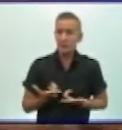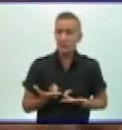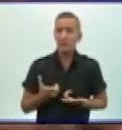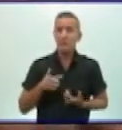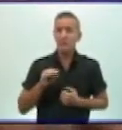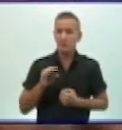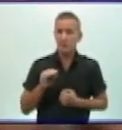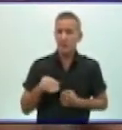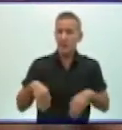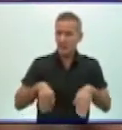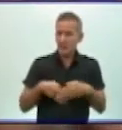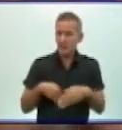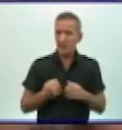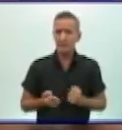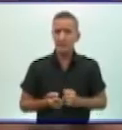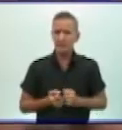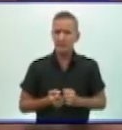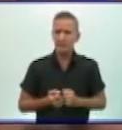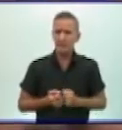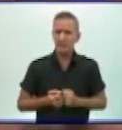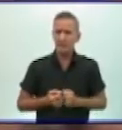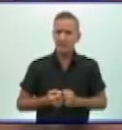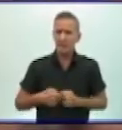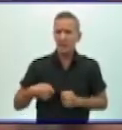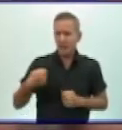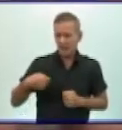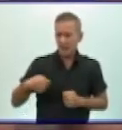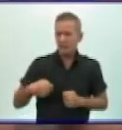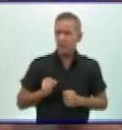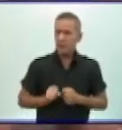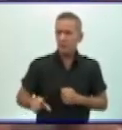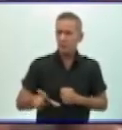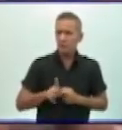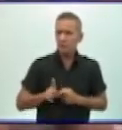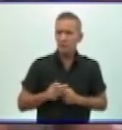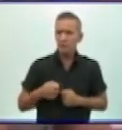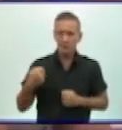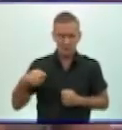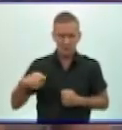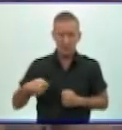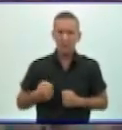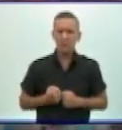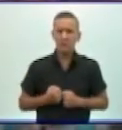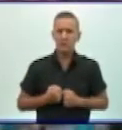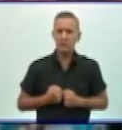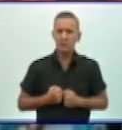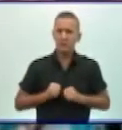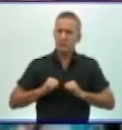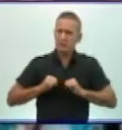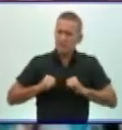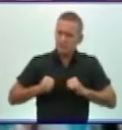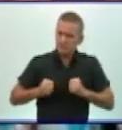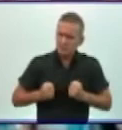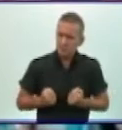en la calle, pues también hay deberes que hay que cumplir, deberes sociales y deberes también que me impone un poco mi condición